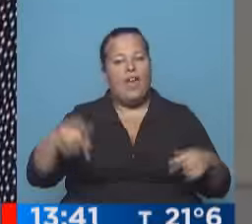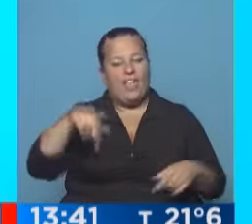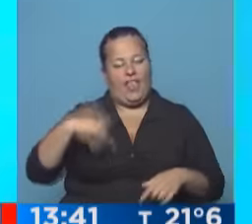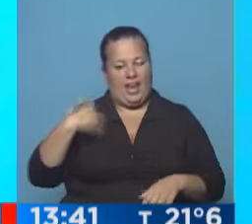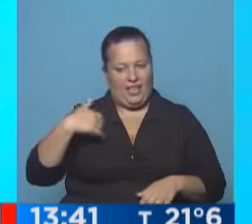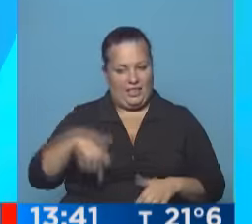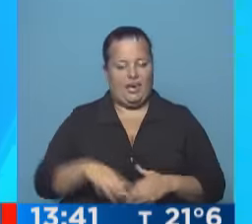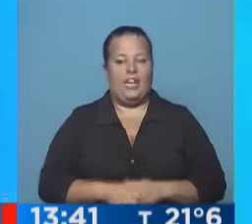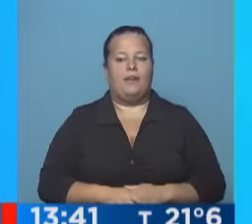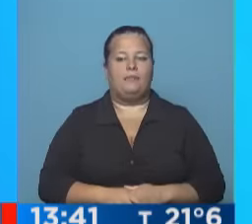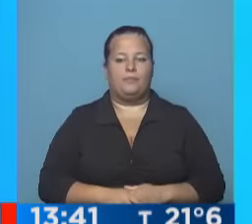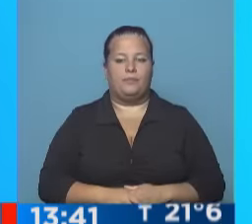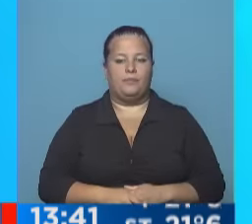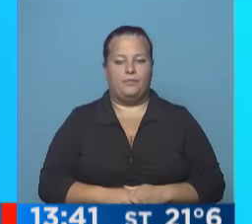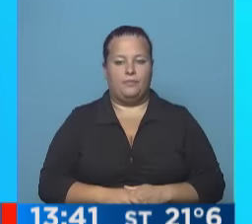país.